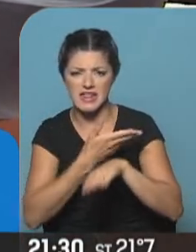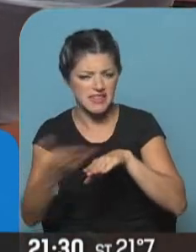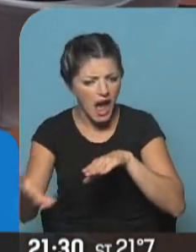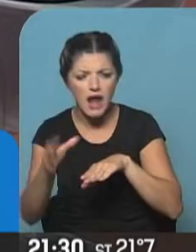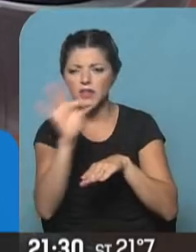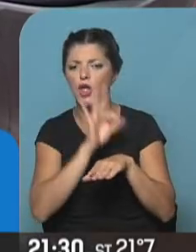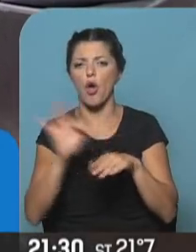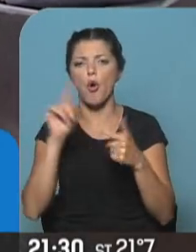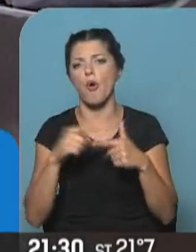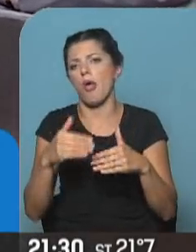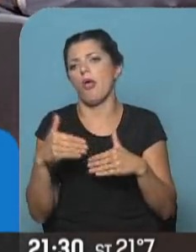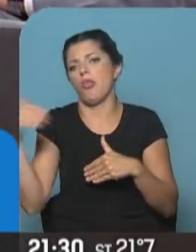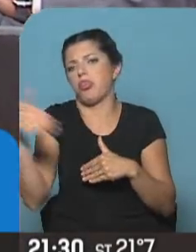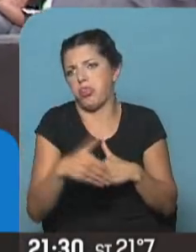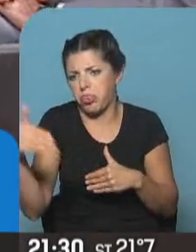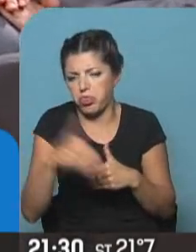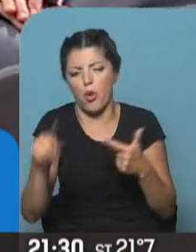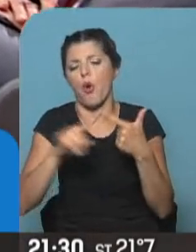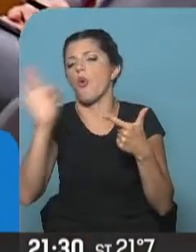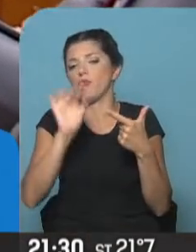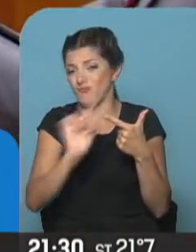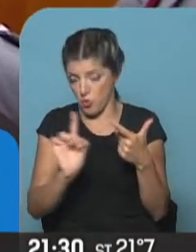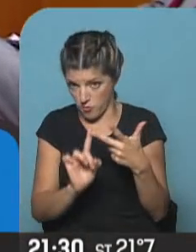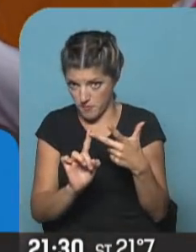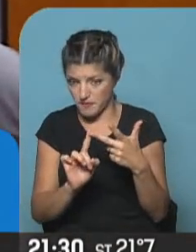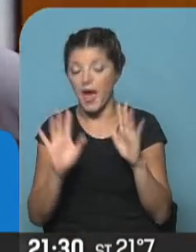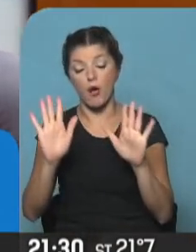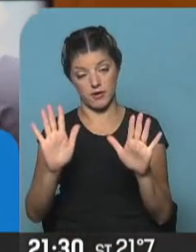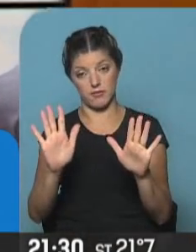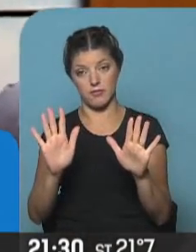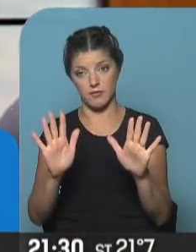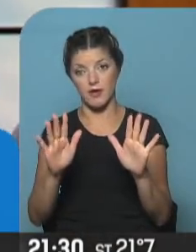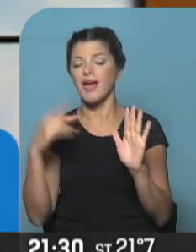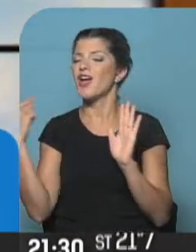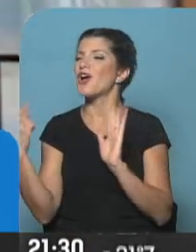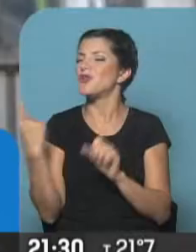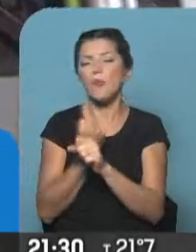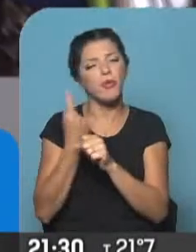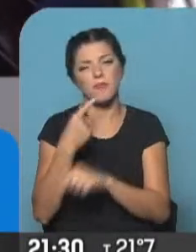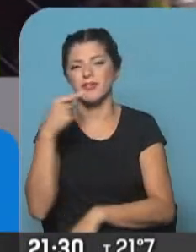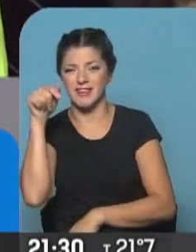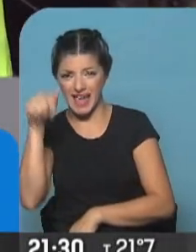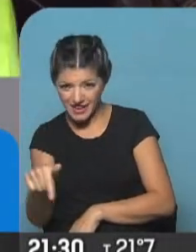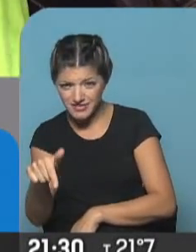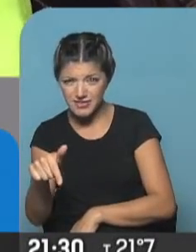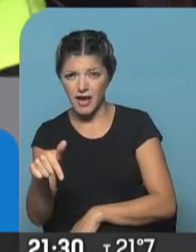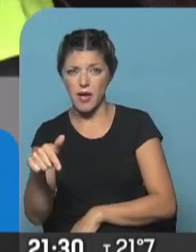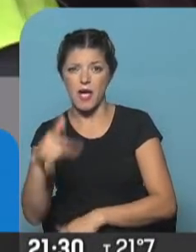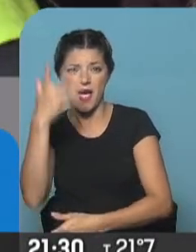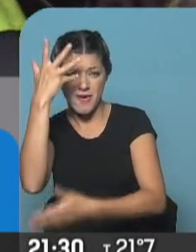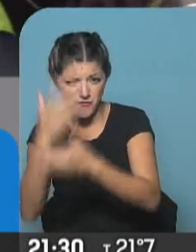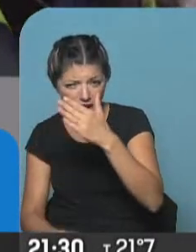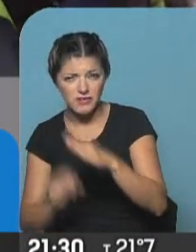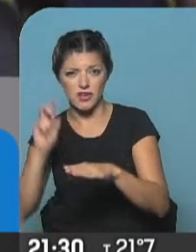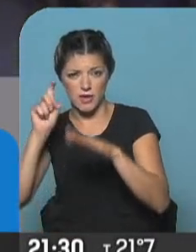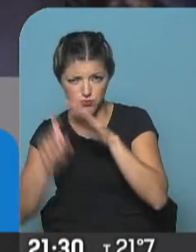se demoró o no. Pero lo que no podemos atribuir es que esta desgracia pasó por un